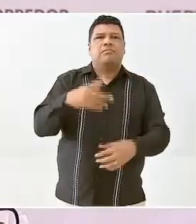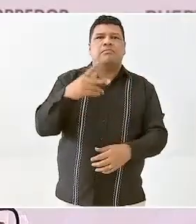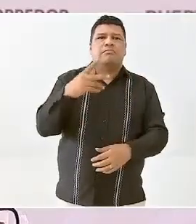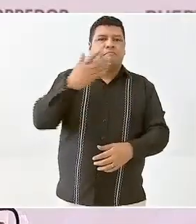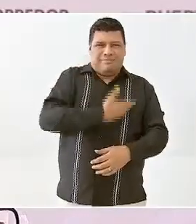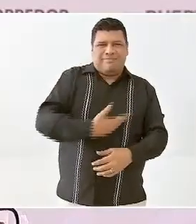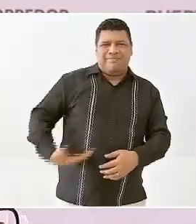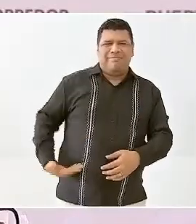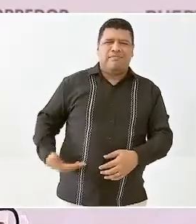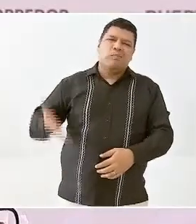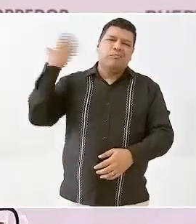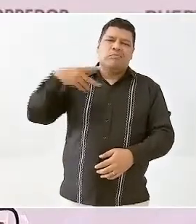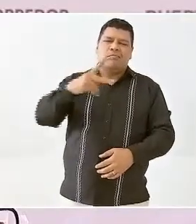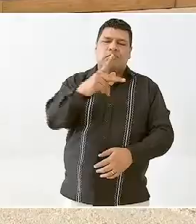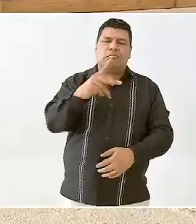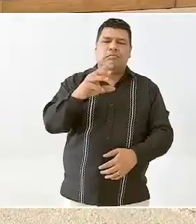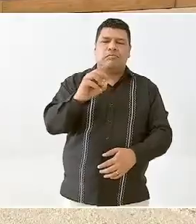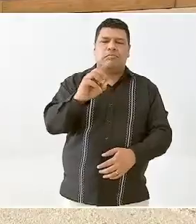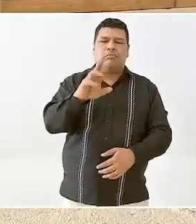mucho en